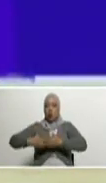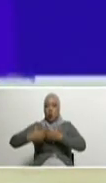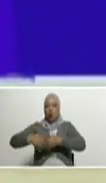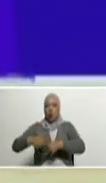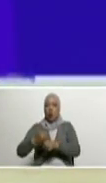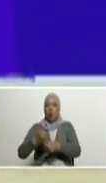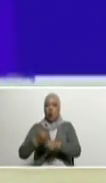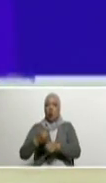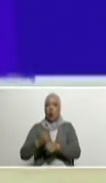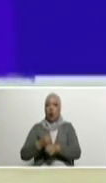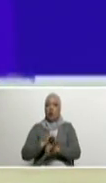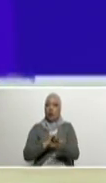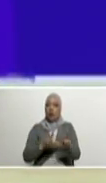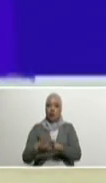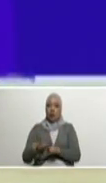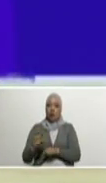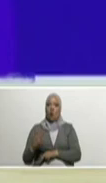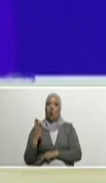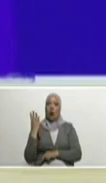Cuarto